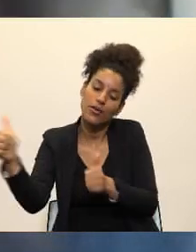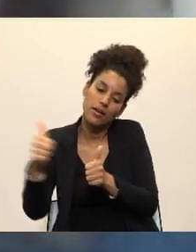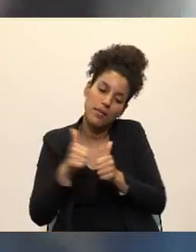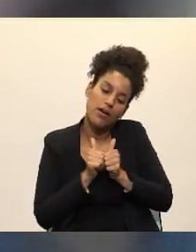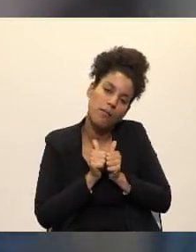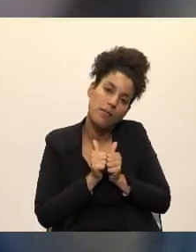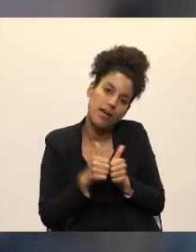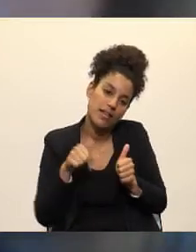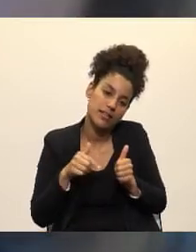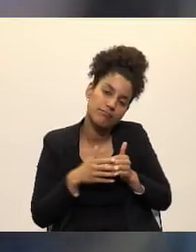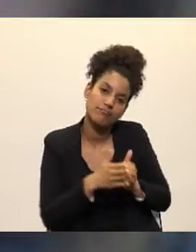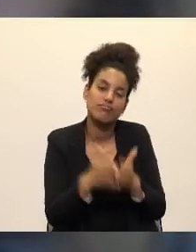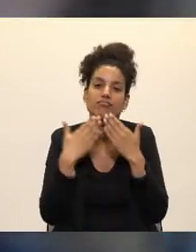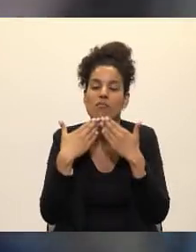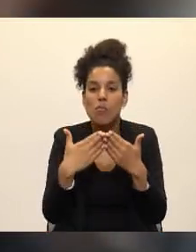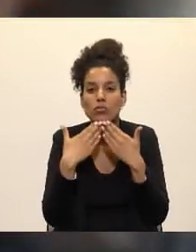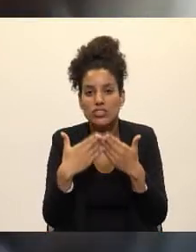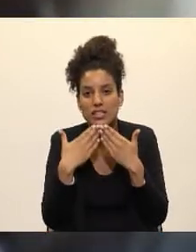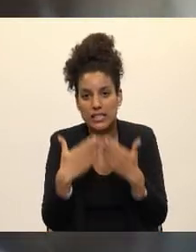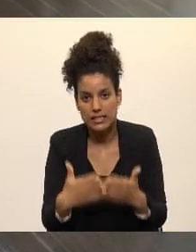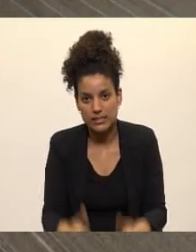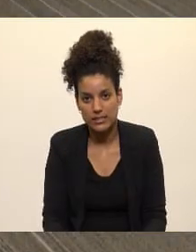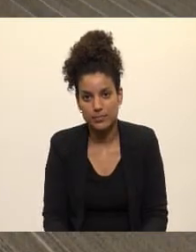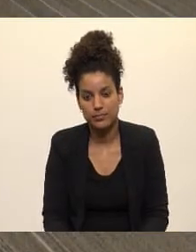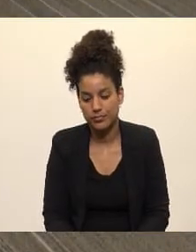acompañe en ese recorrido. Muchas gracias.